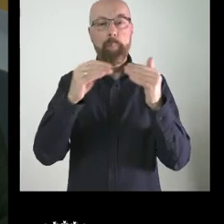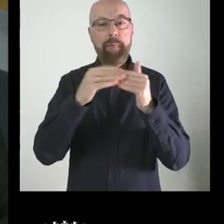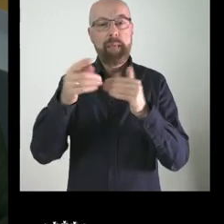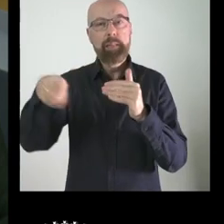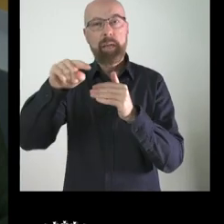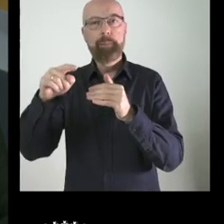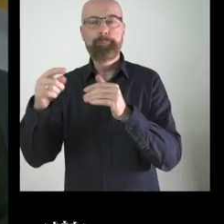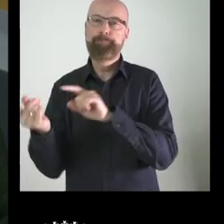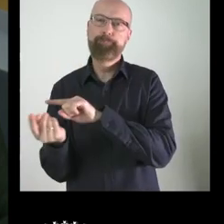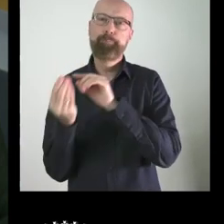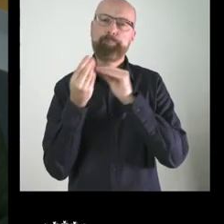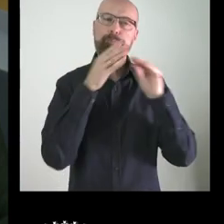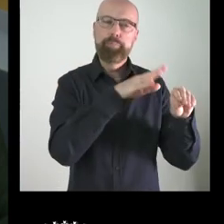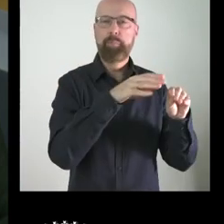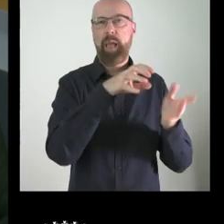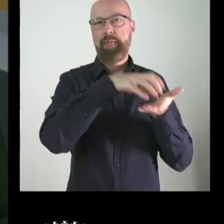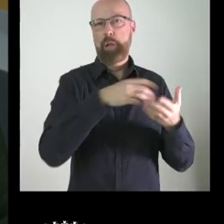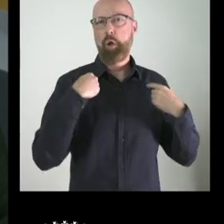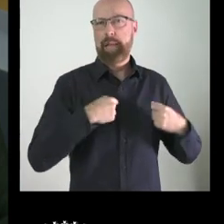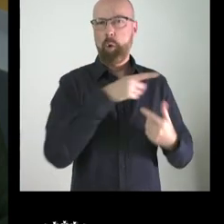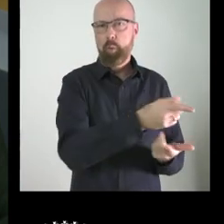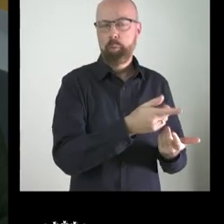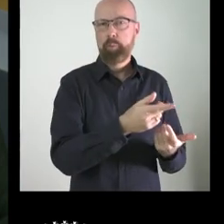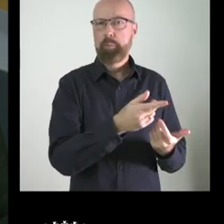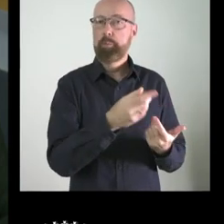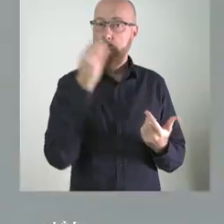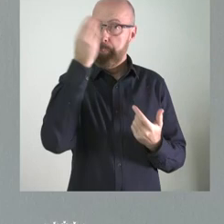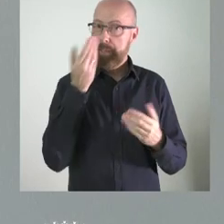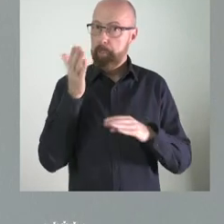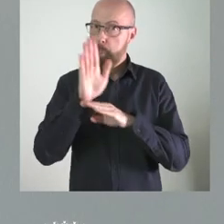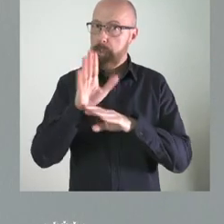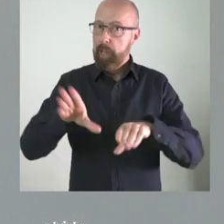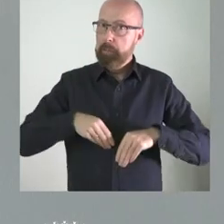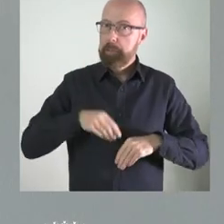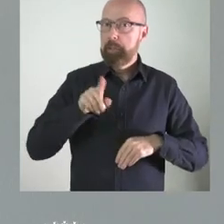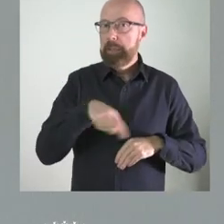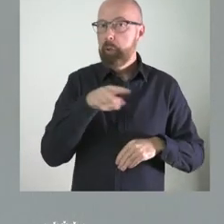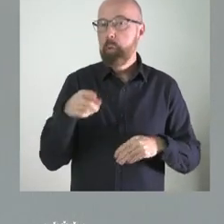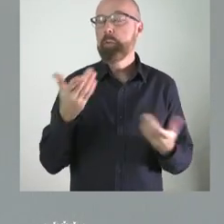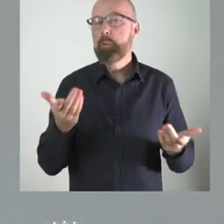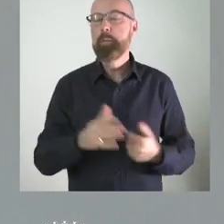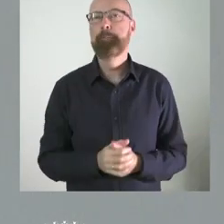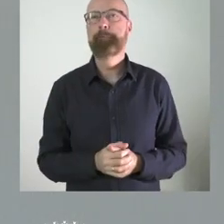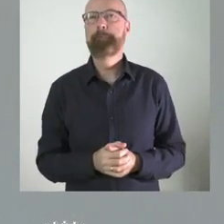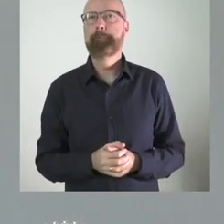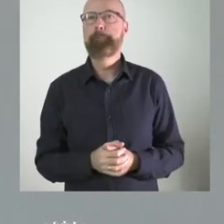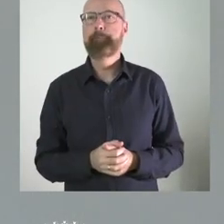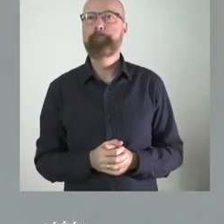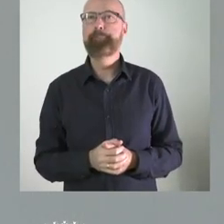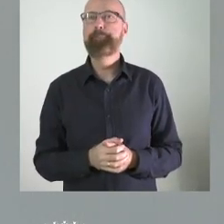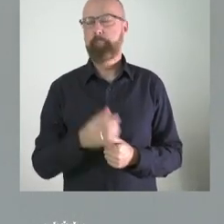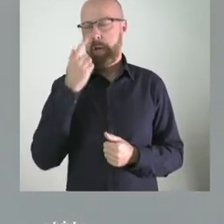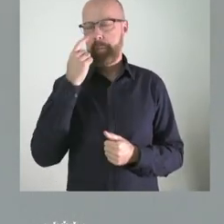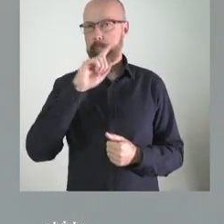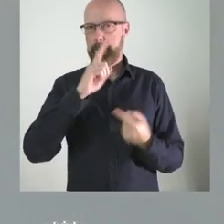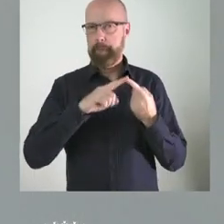Qué les parece a la junta esta propuesta la van a valorar la comparten sobre la primera cuestión yo creo que lo que pone en riesgo